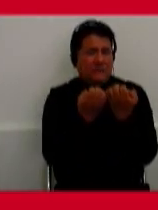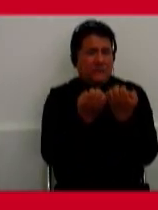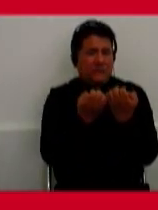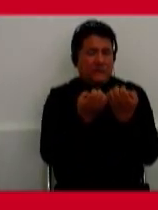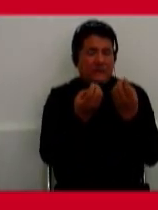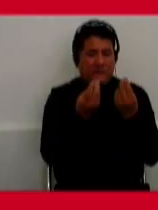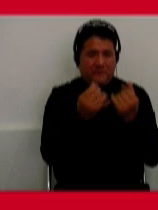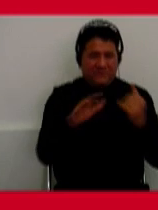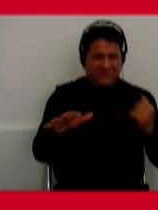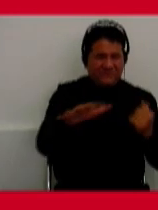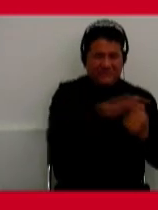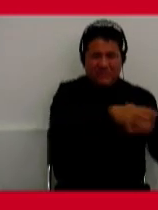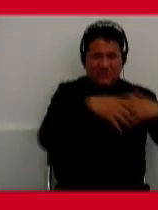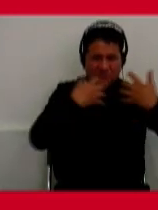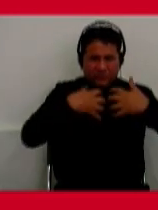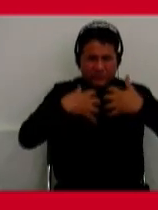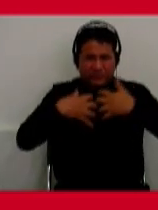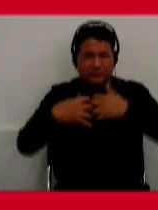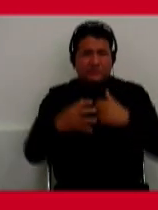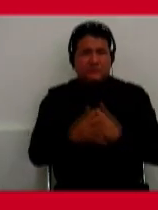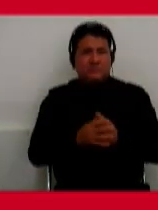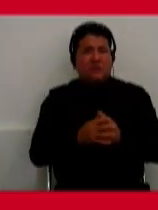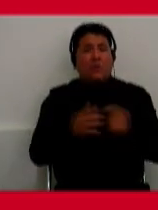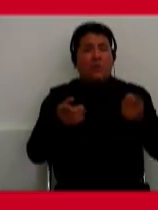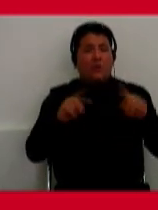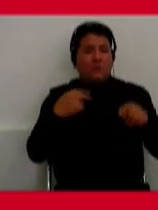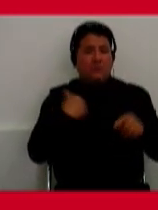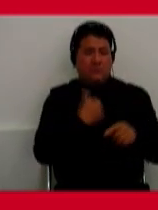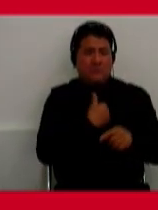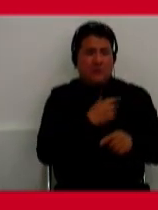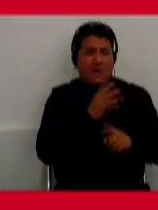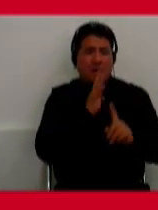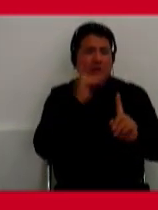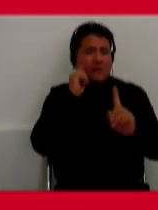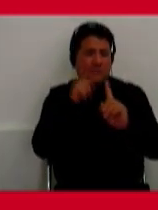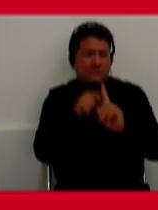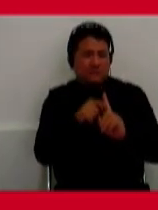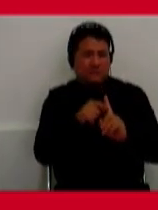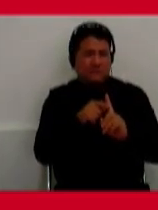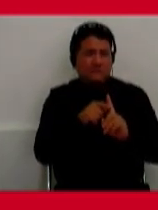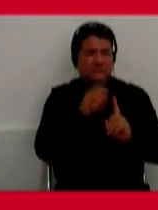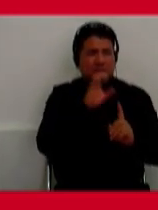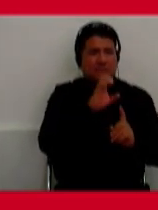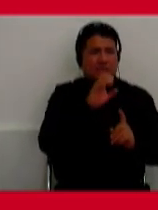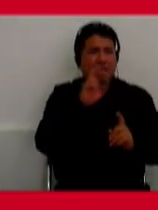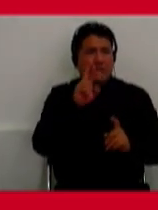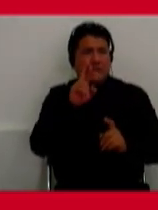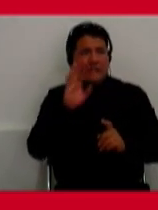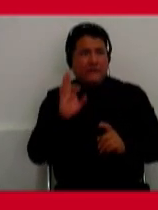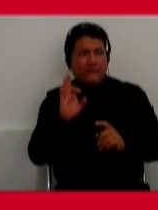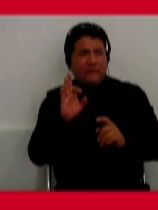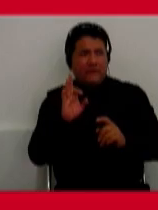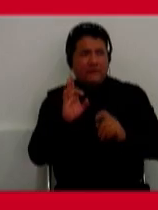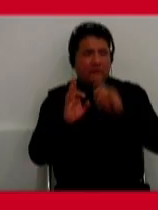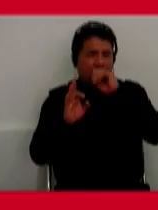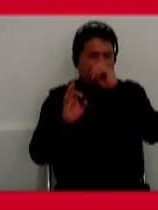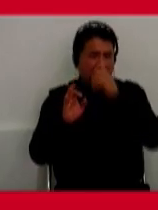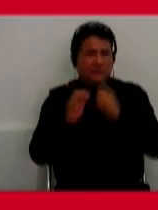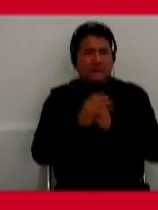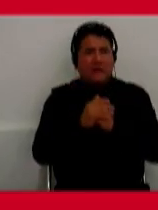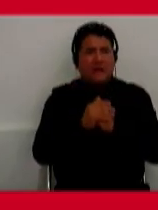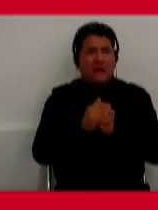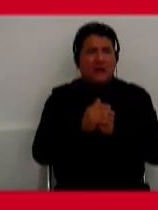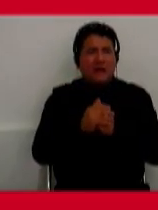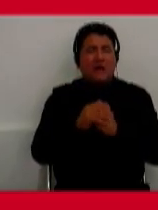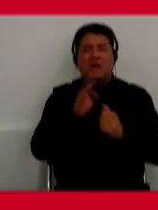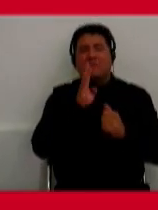ha demostrado que cuando hablamos de CRF, nosotros hablamos 2 variables, ¿no? Un overhand drift and fill hacia arriba y un